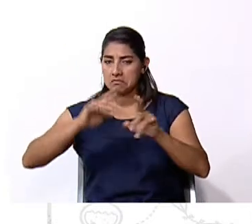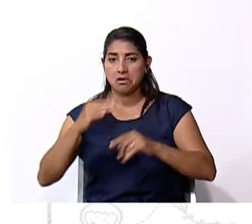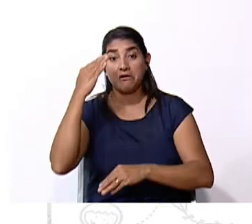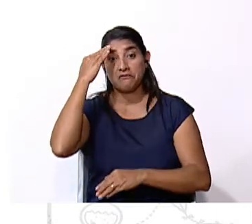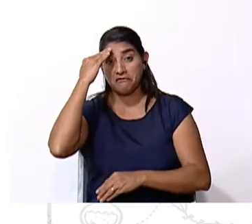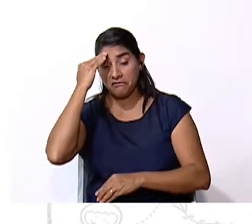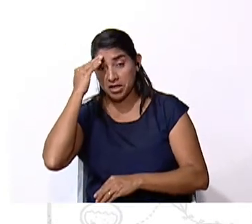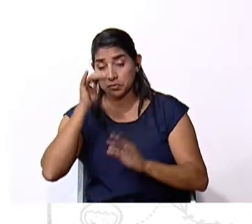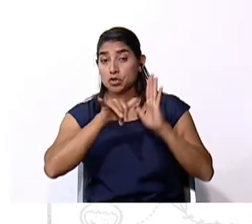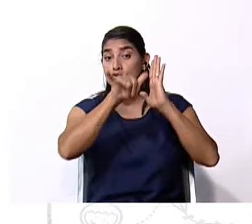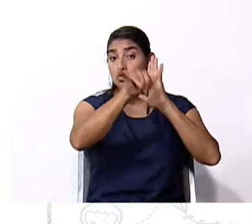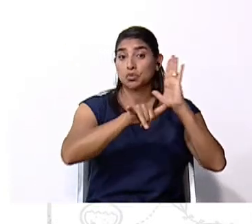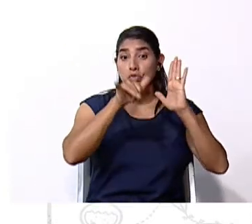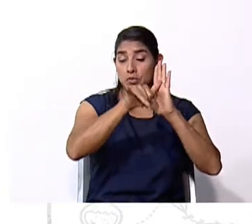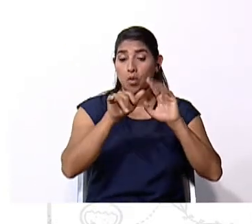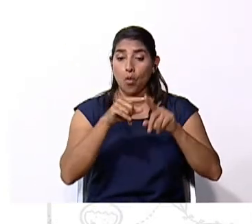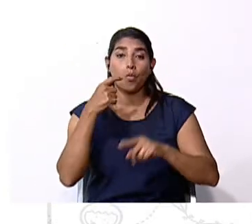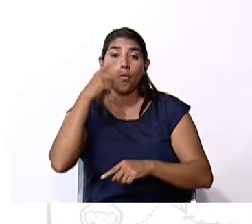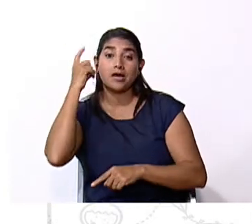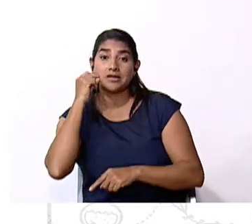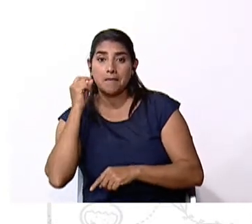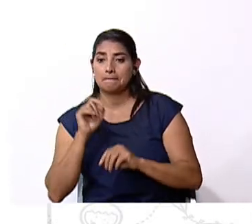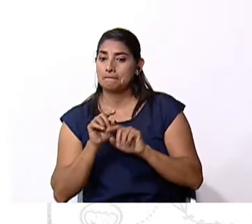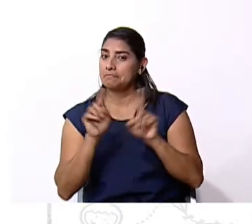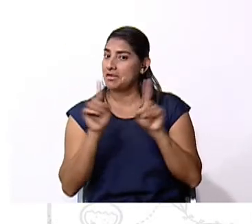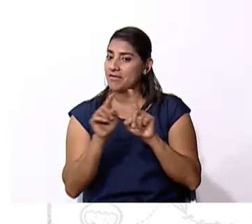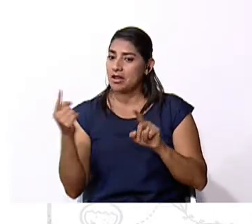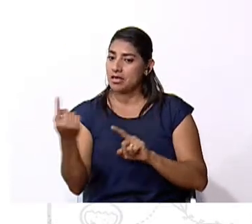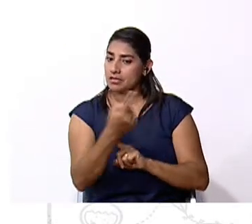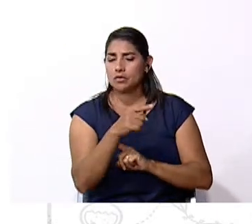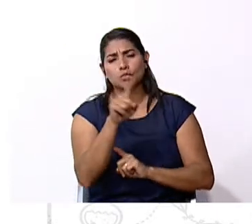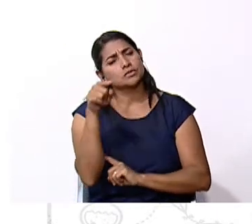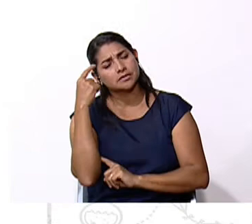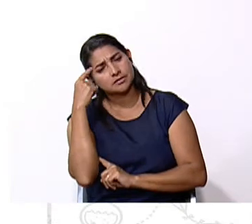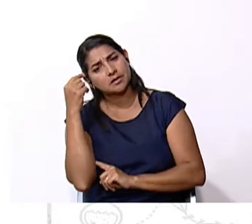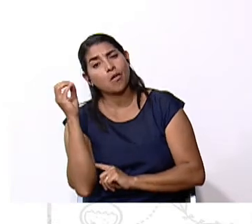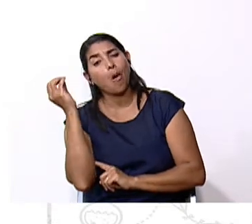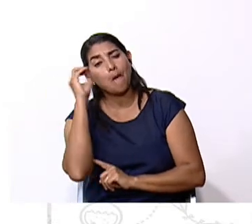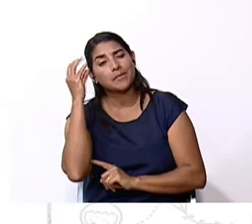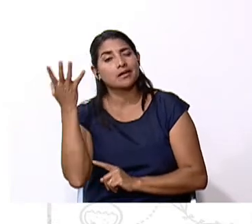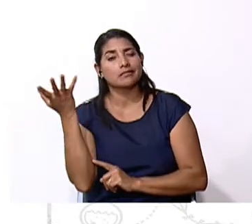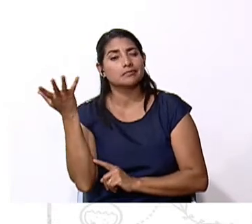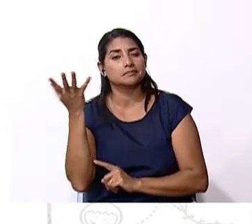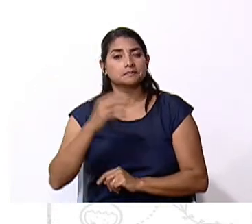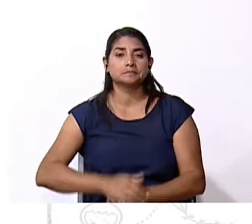Facebook, YouTube o WhatsApp. ¿Qué les parece?